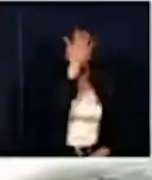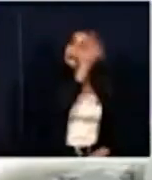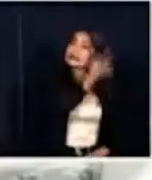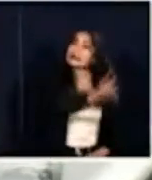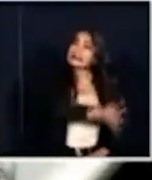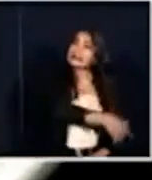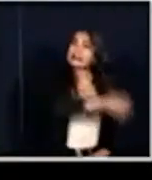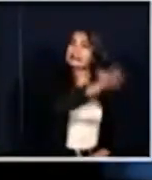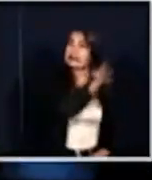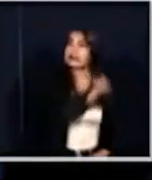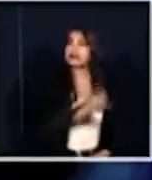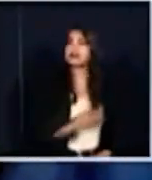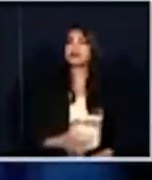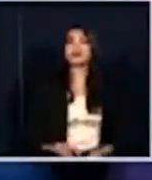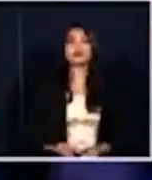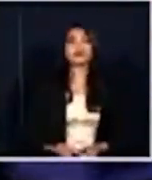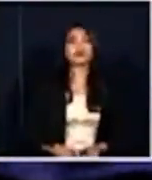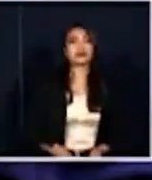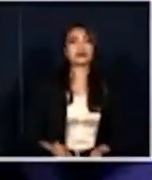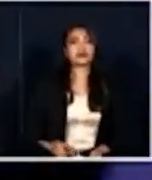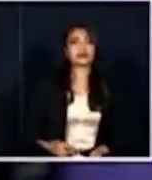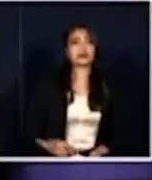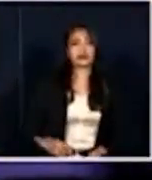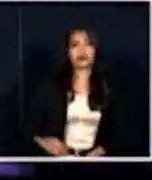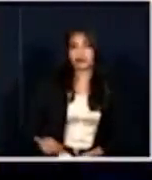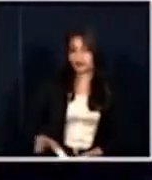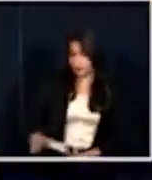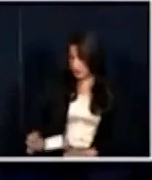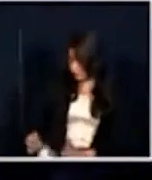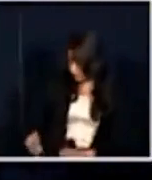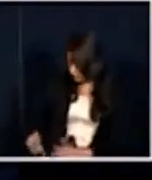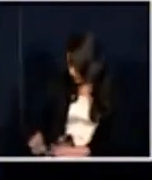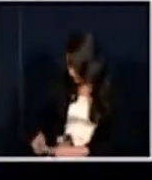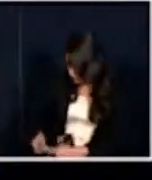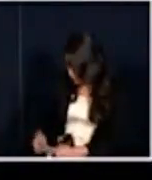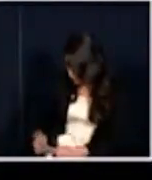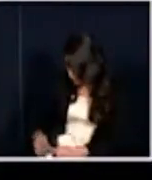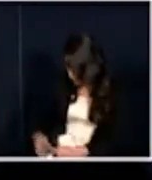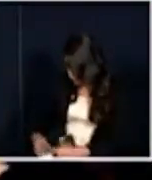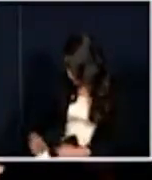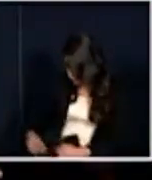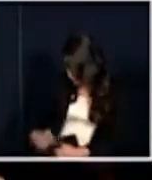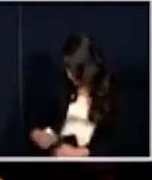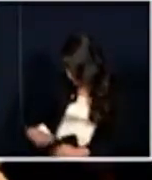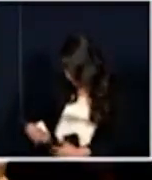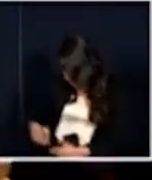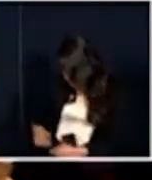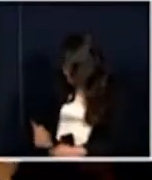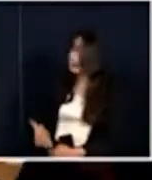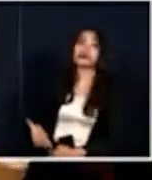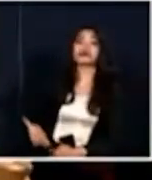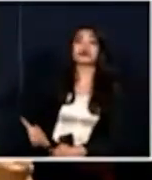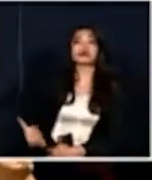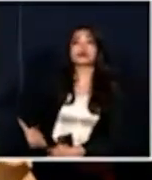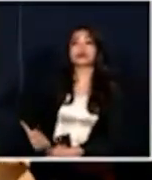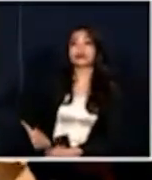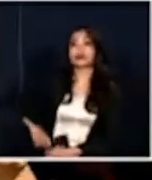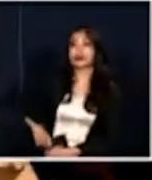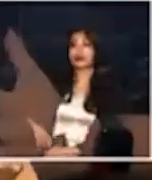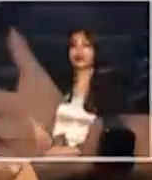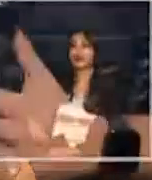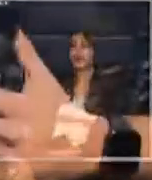humano de la adolescencia de quienes están más desvalidos y ya por último Juan Carlos tú que estuviste aquí estoy seguro que